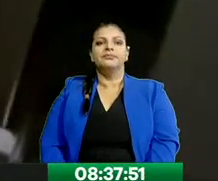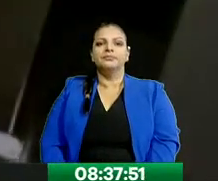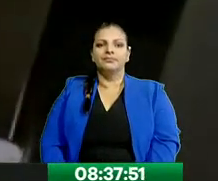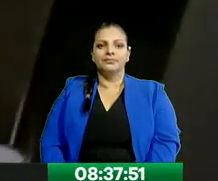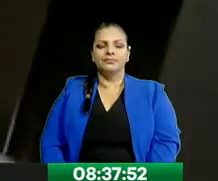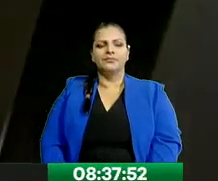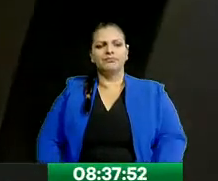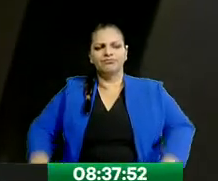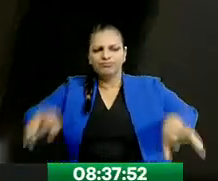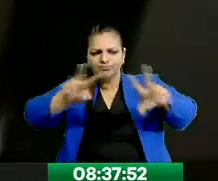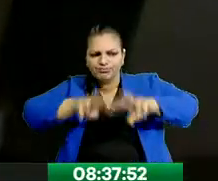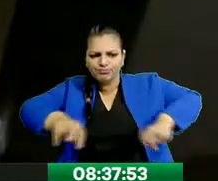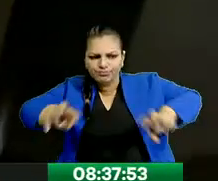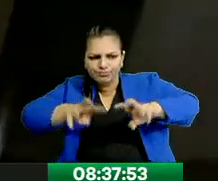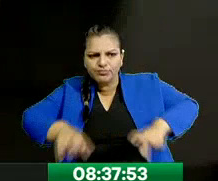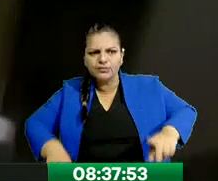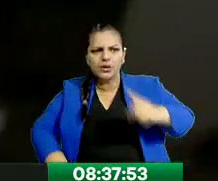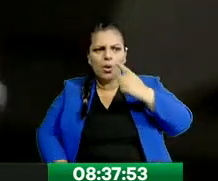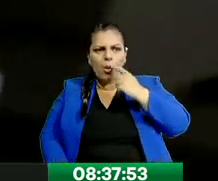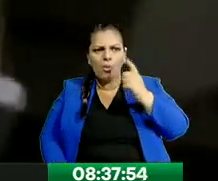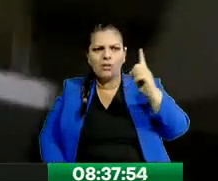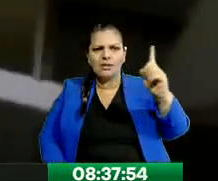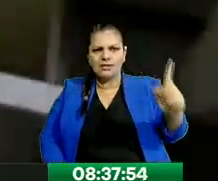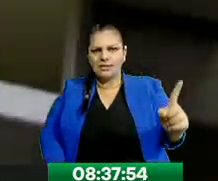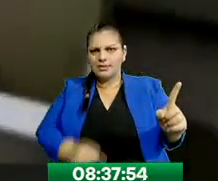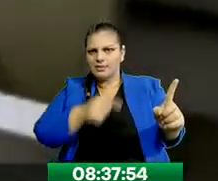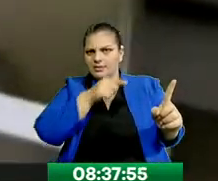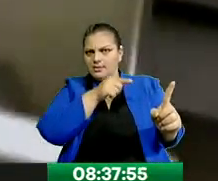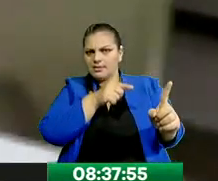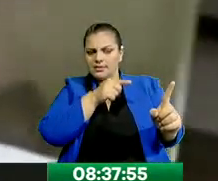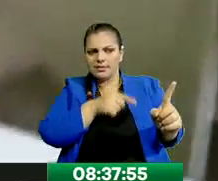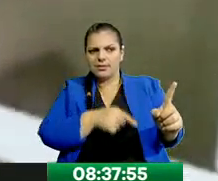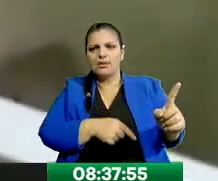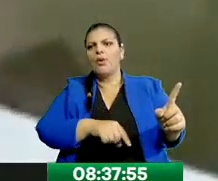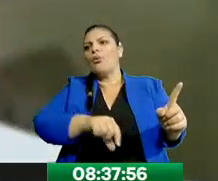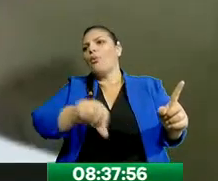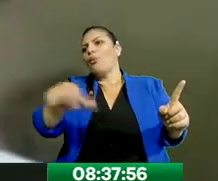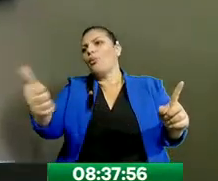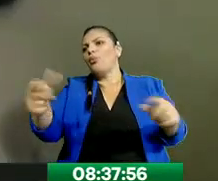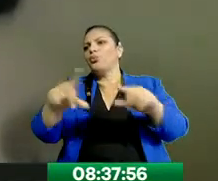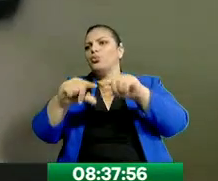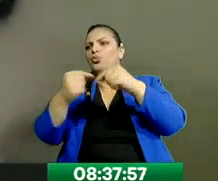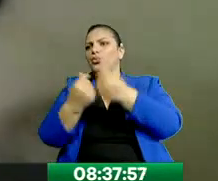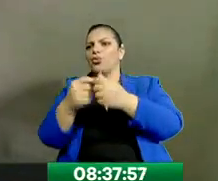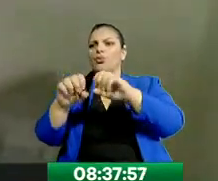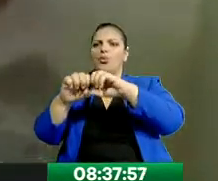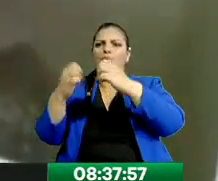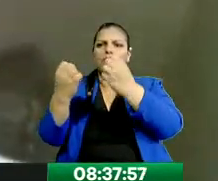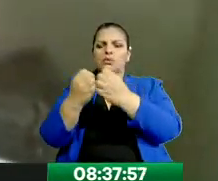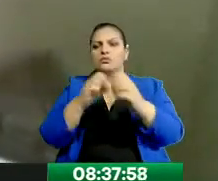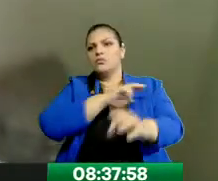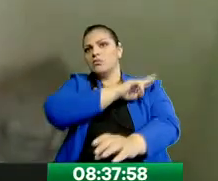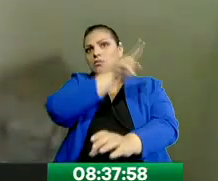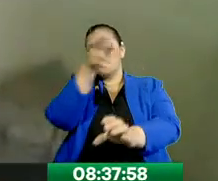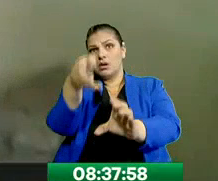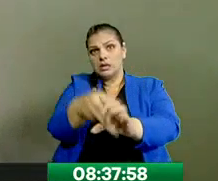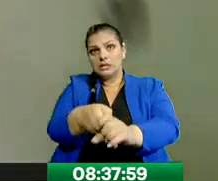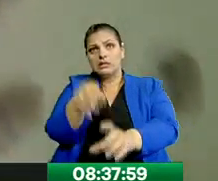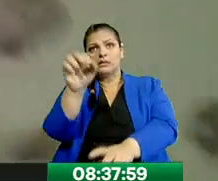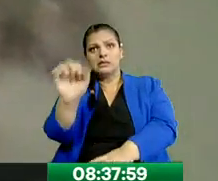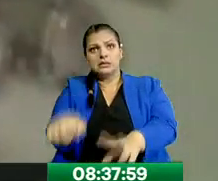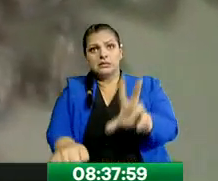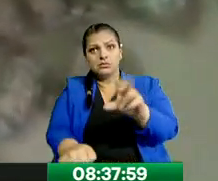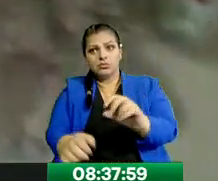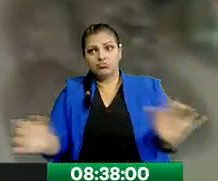quieren determinar si la persona que fue detenida tendría conexiones con organizaciones dedicadas a este tipo de delito.